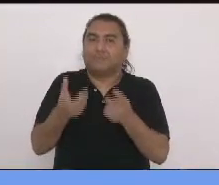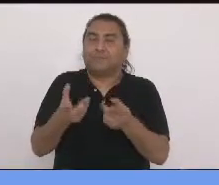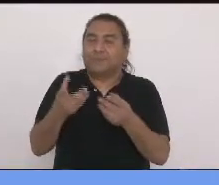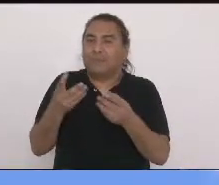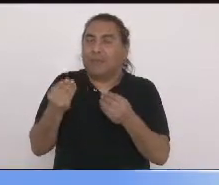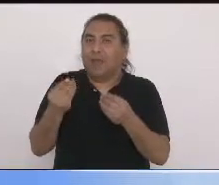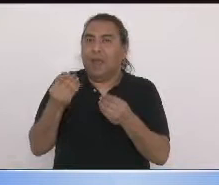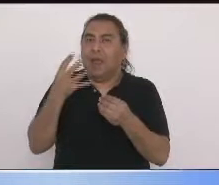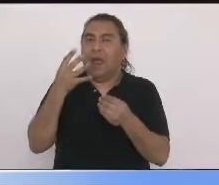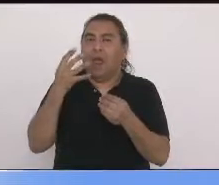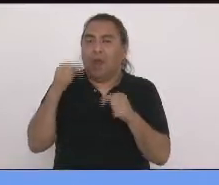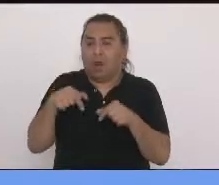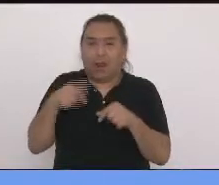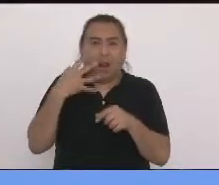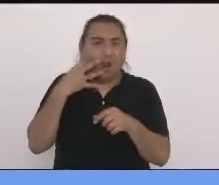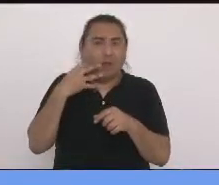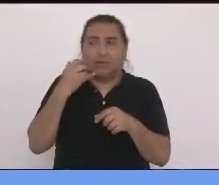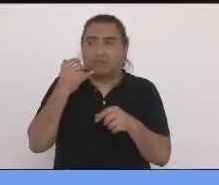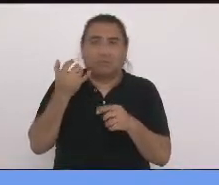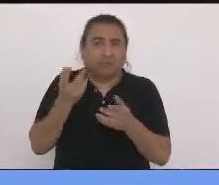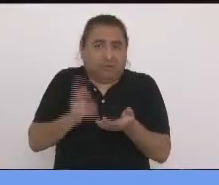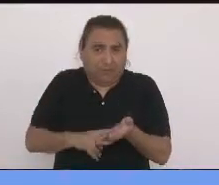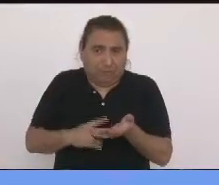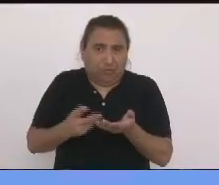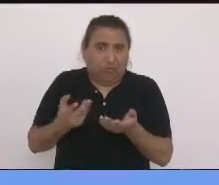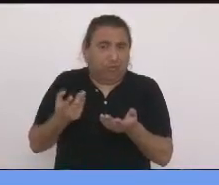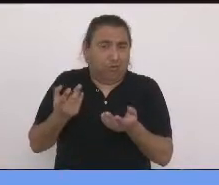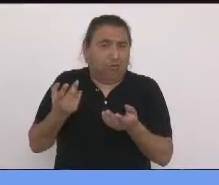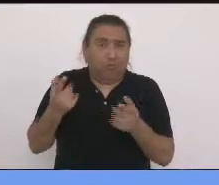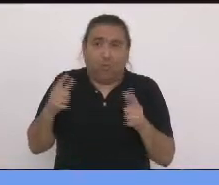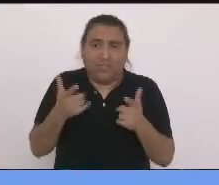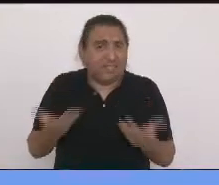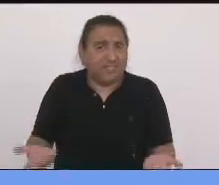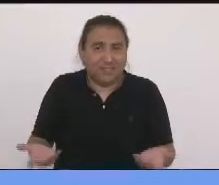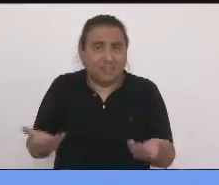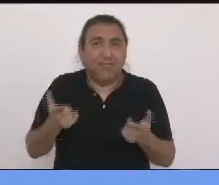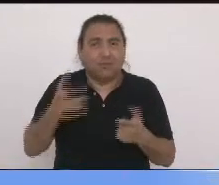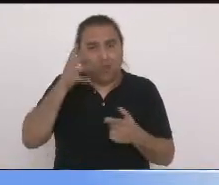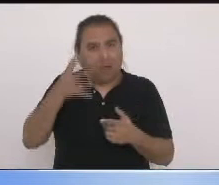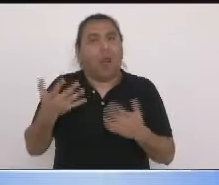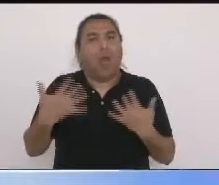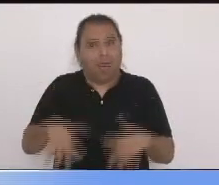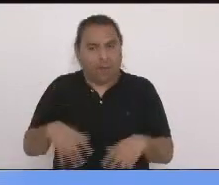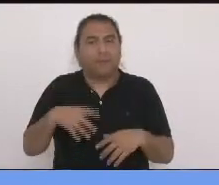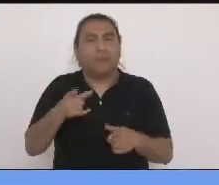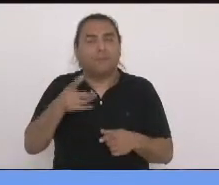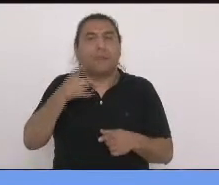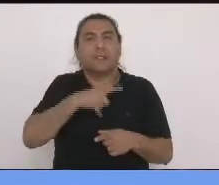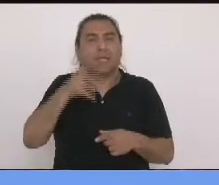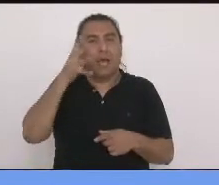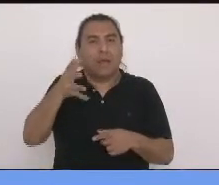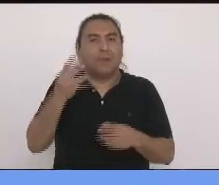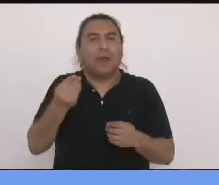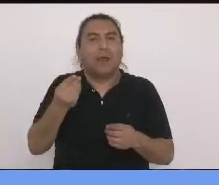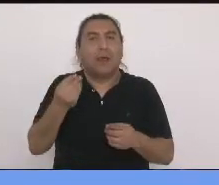lo que ya vuelvo a repetir no existe es grave como me parece a mí también qué grave que los legisladores